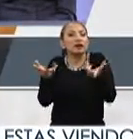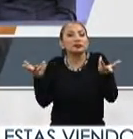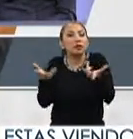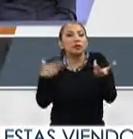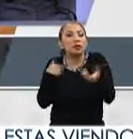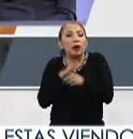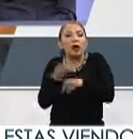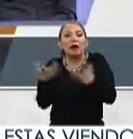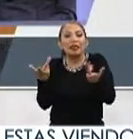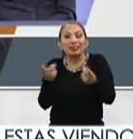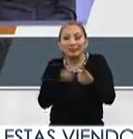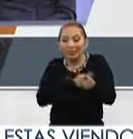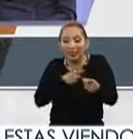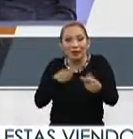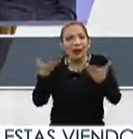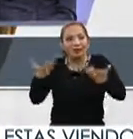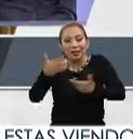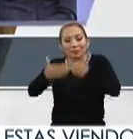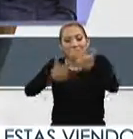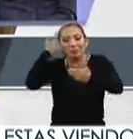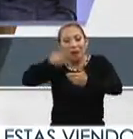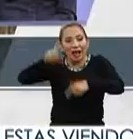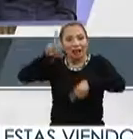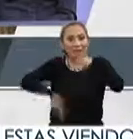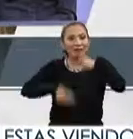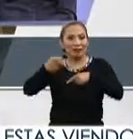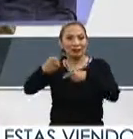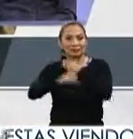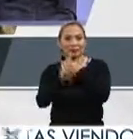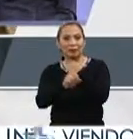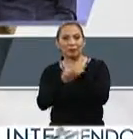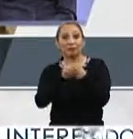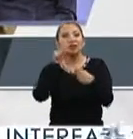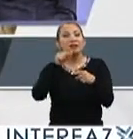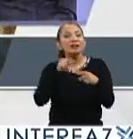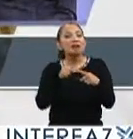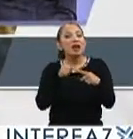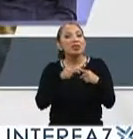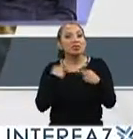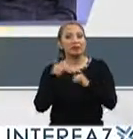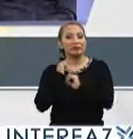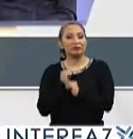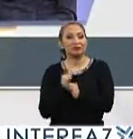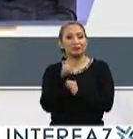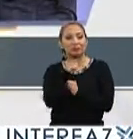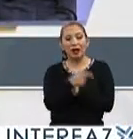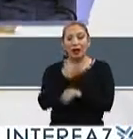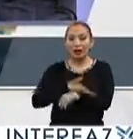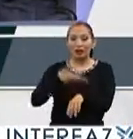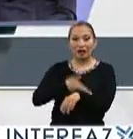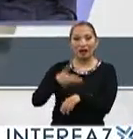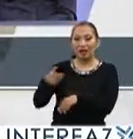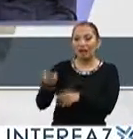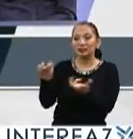es el trabajo que se debe de hacer para revertir? ¿De quién depende encontrar las soluciones?